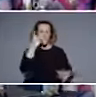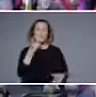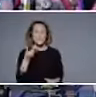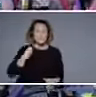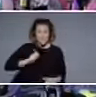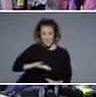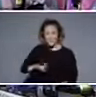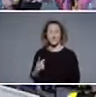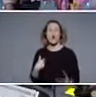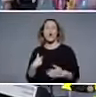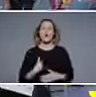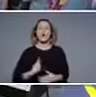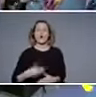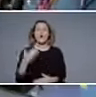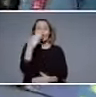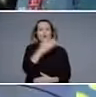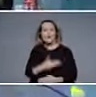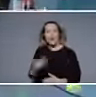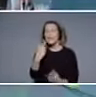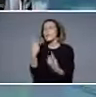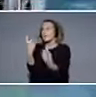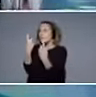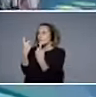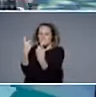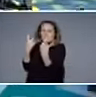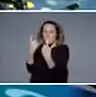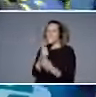Riz. El colegio poco me enseñó,